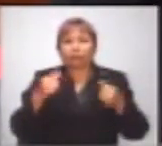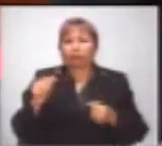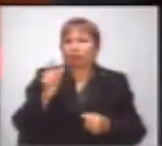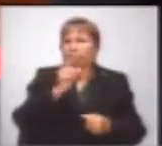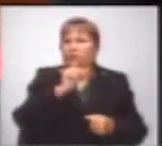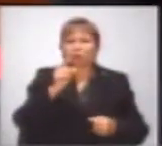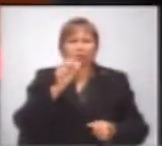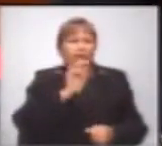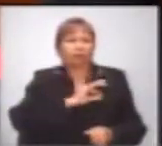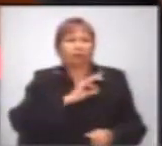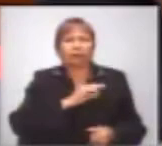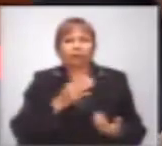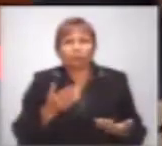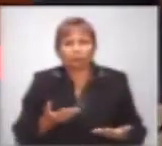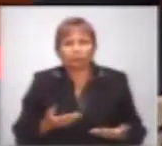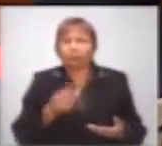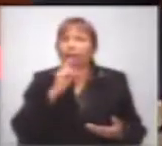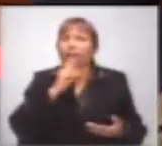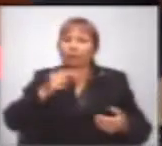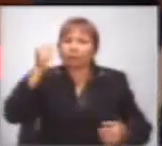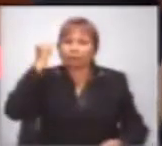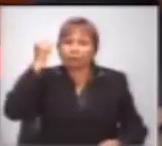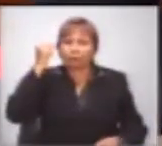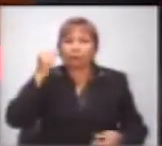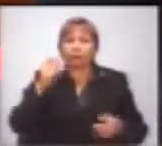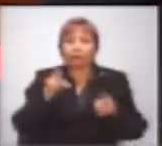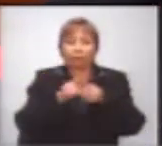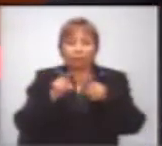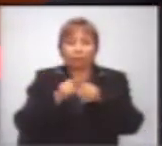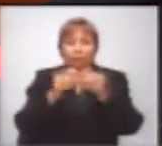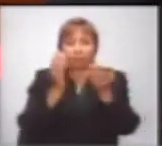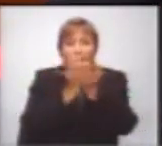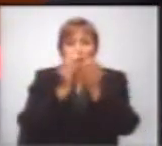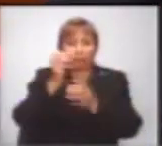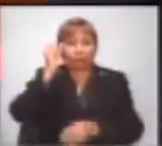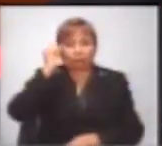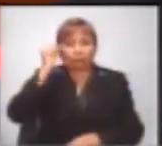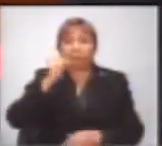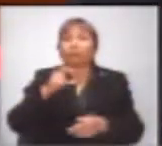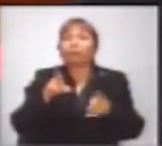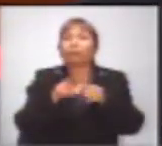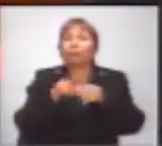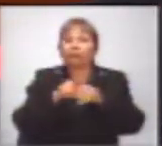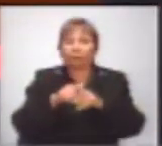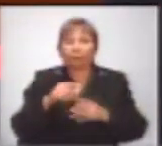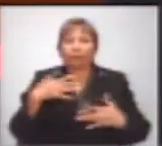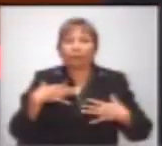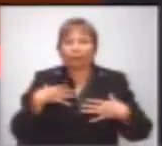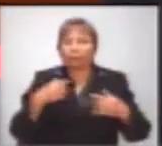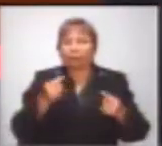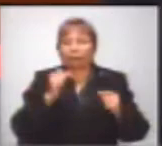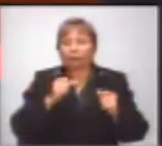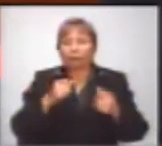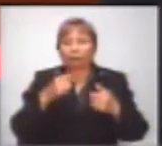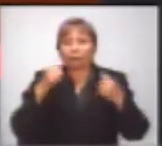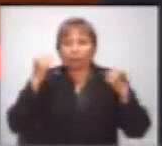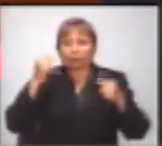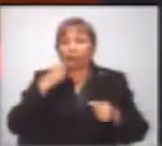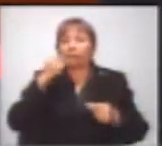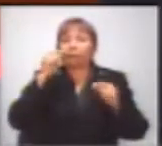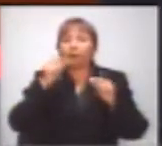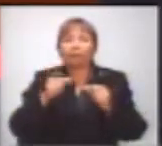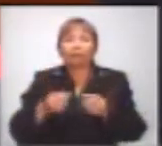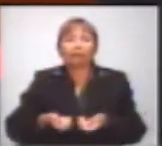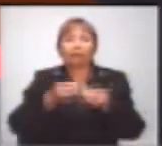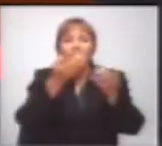un privilegio, presidenta, que sea un derecho, como la educación tiene que ser un derecho, la salud tiene que ser un derecho. Pero acá le están